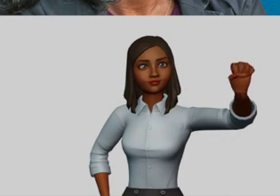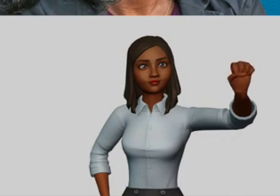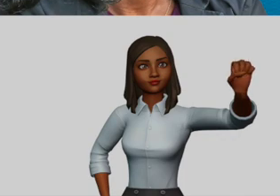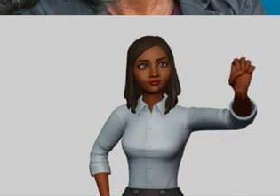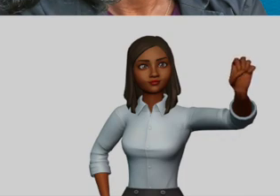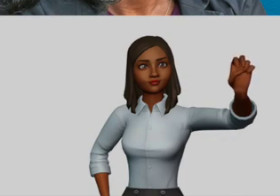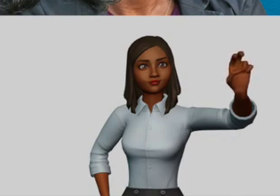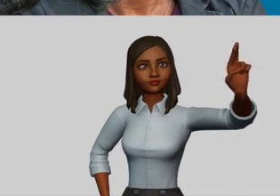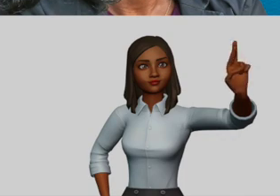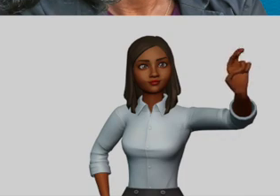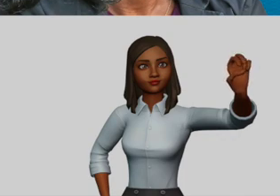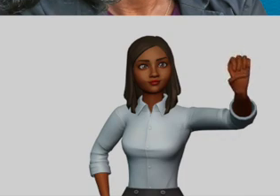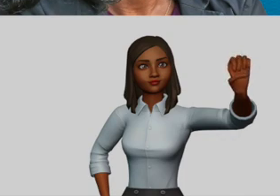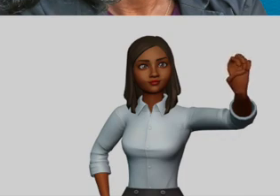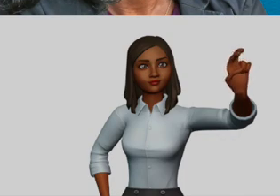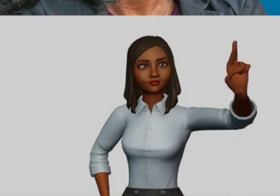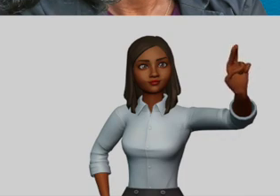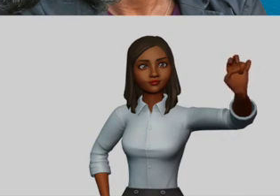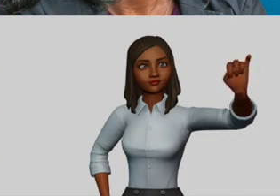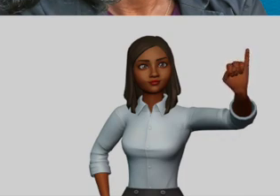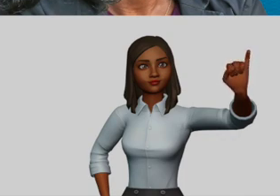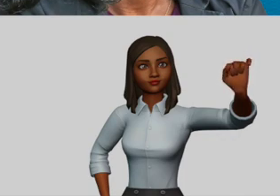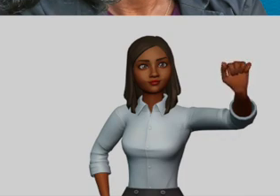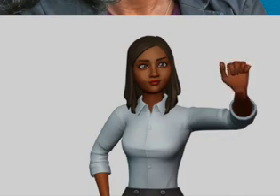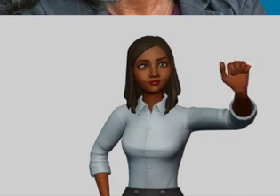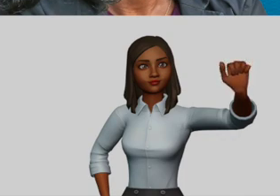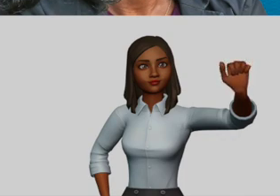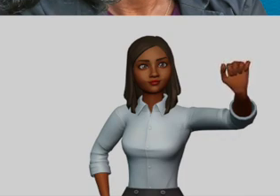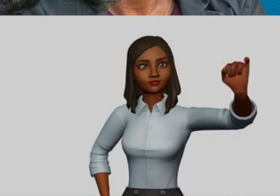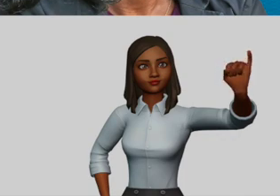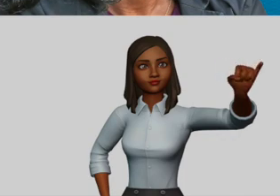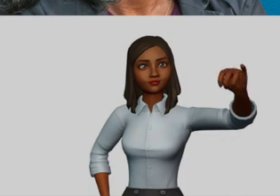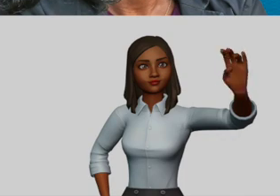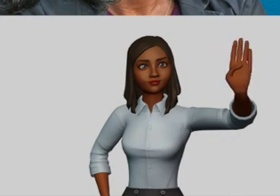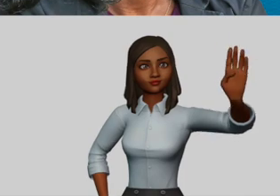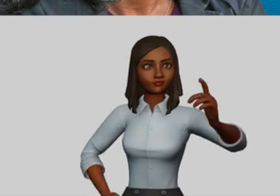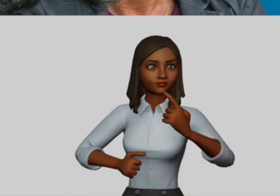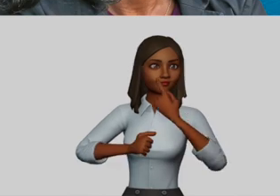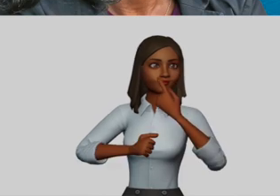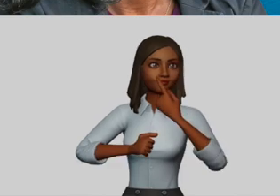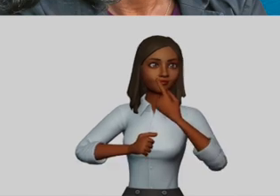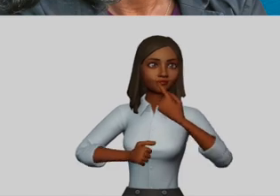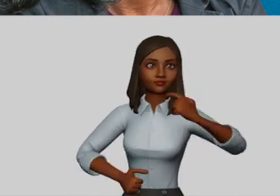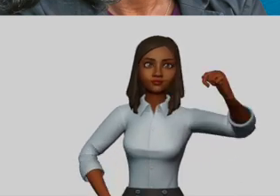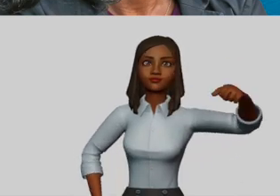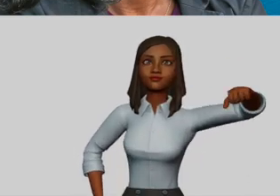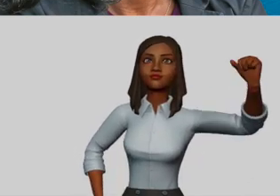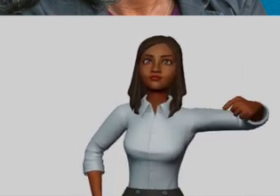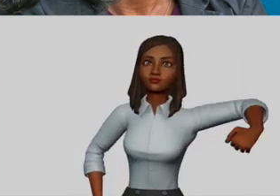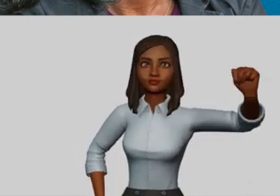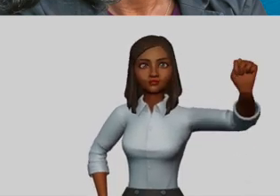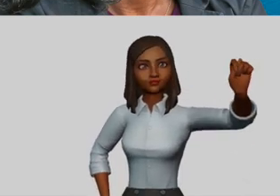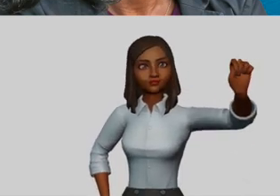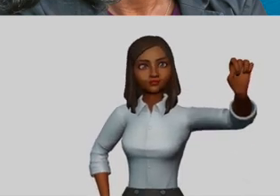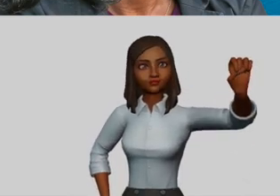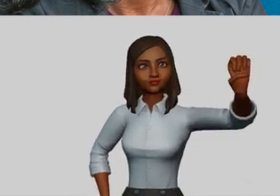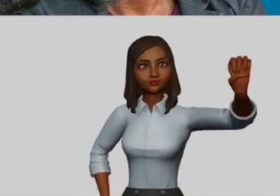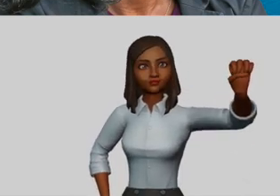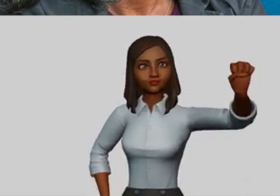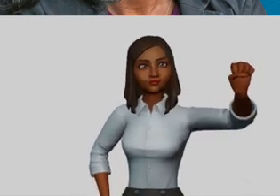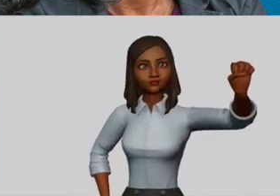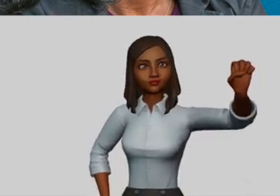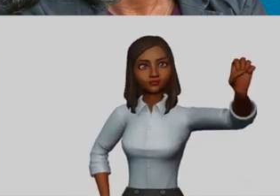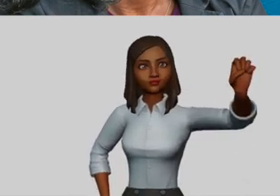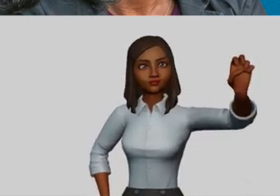lo dejo porque eso también me va a llegar a otro punto que es bien importante para mí. Pero que hay